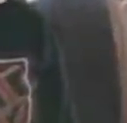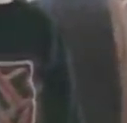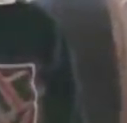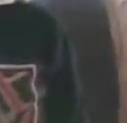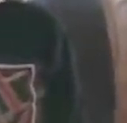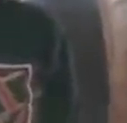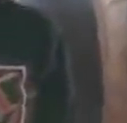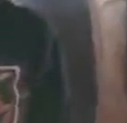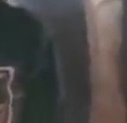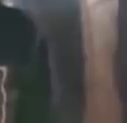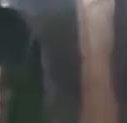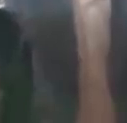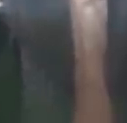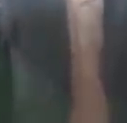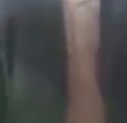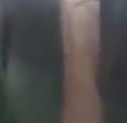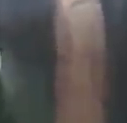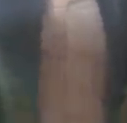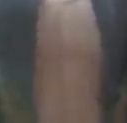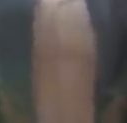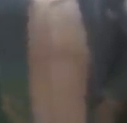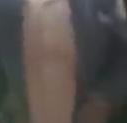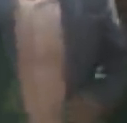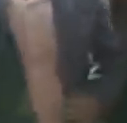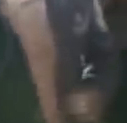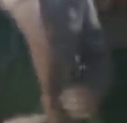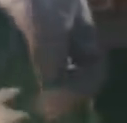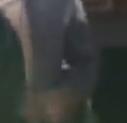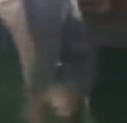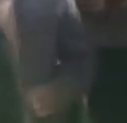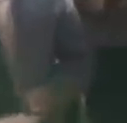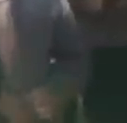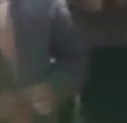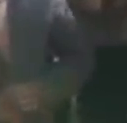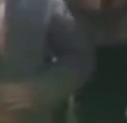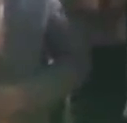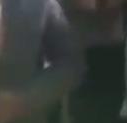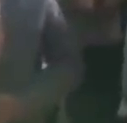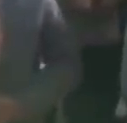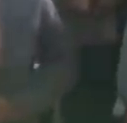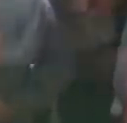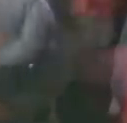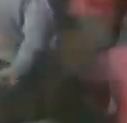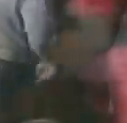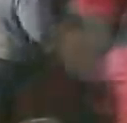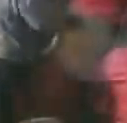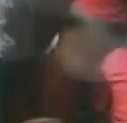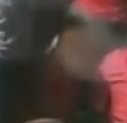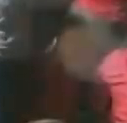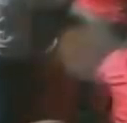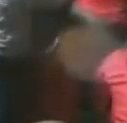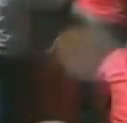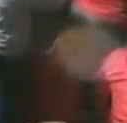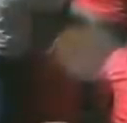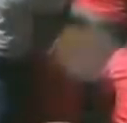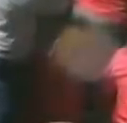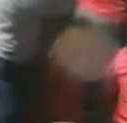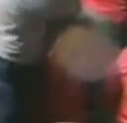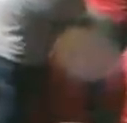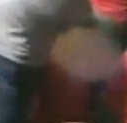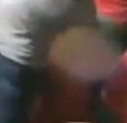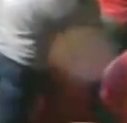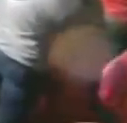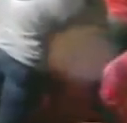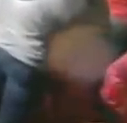Hay que hacer mucho que hacer, hay que dar mucho que dar para que el mundo no siga